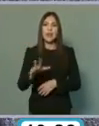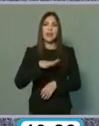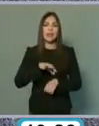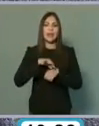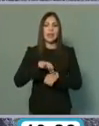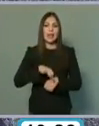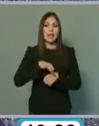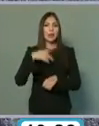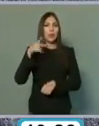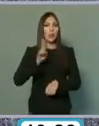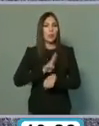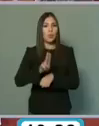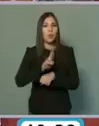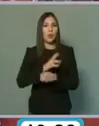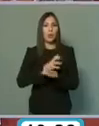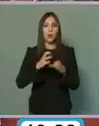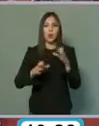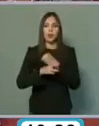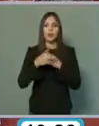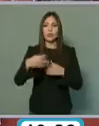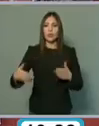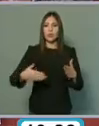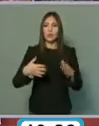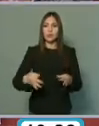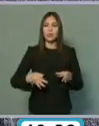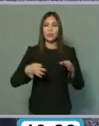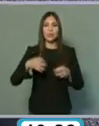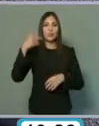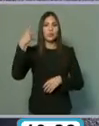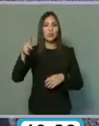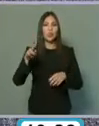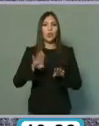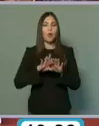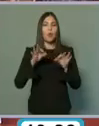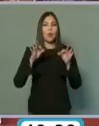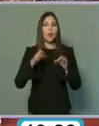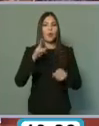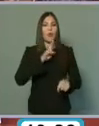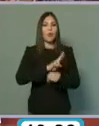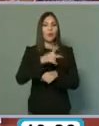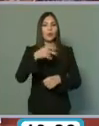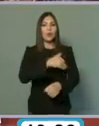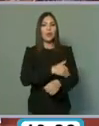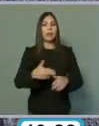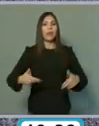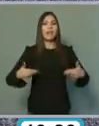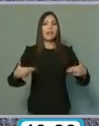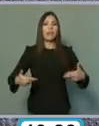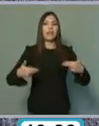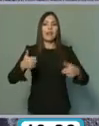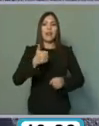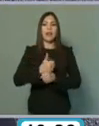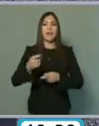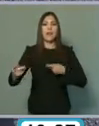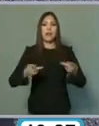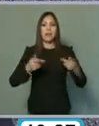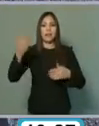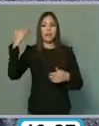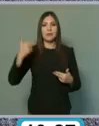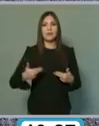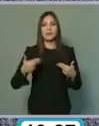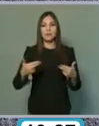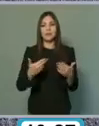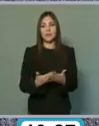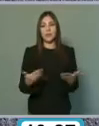uruguaya, productos uruguayos, la cocina típica nuestra uruguaya, aquella que viene desde nuestra familia, de nuestras abuelas, que también hoy en